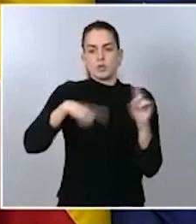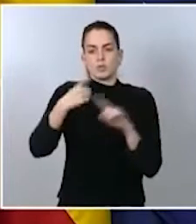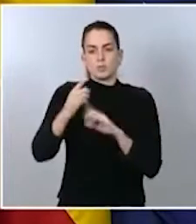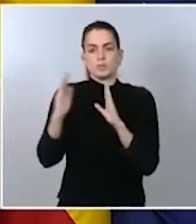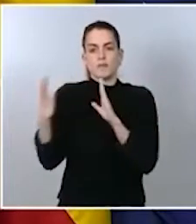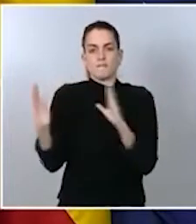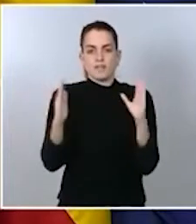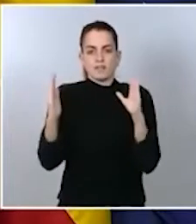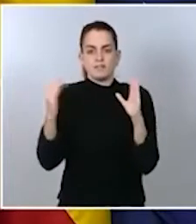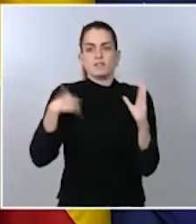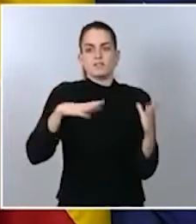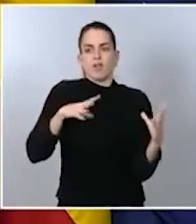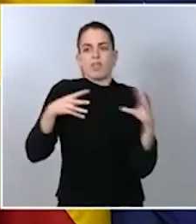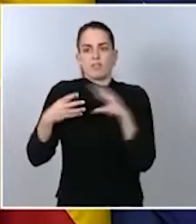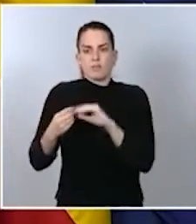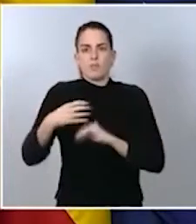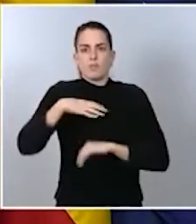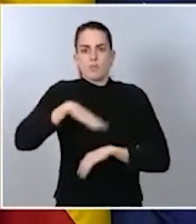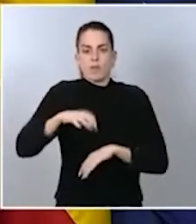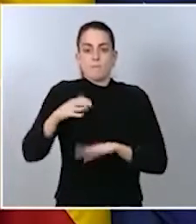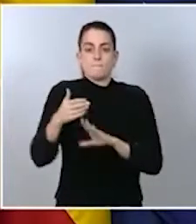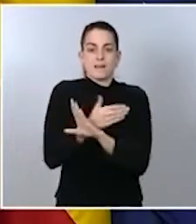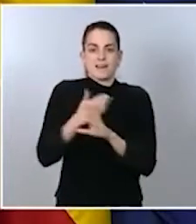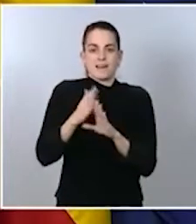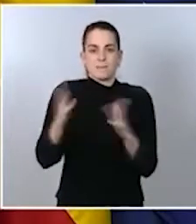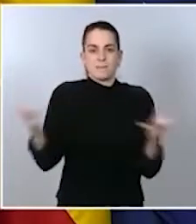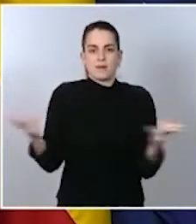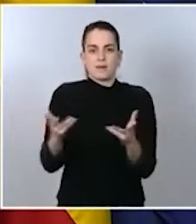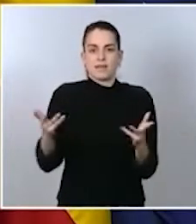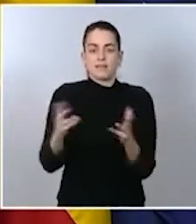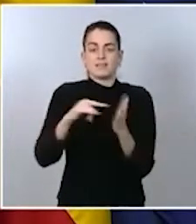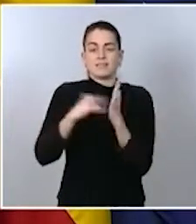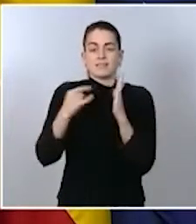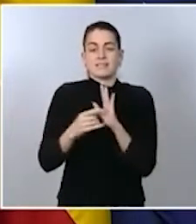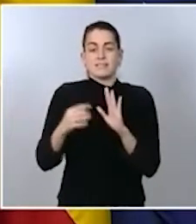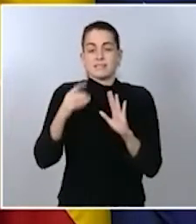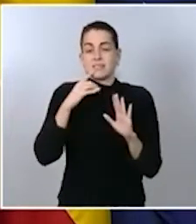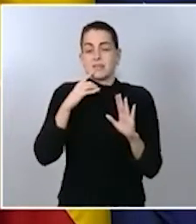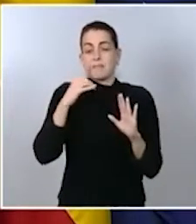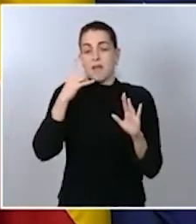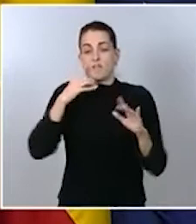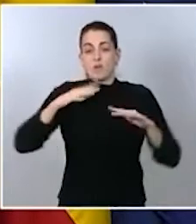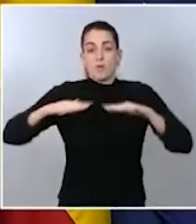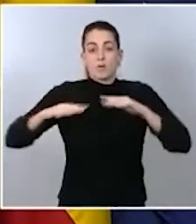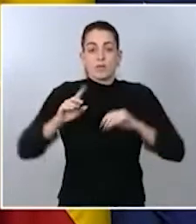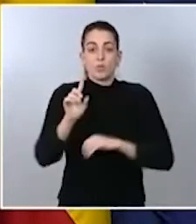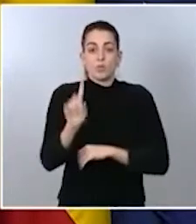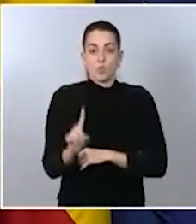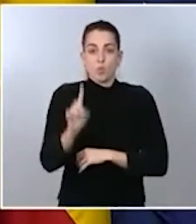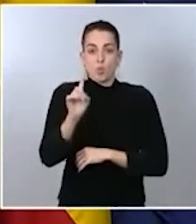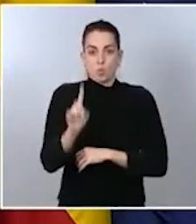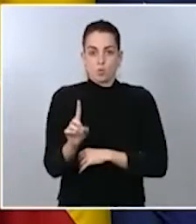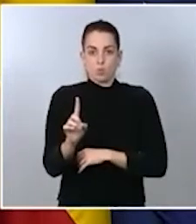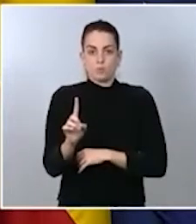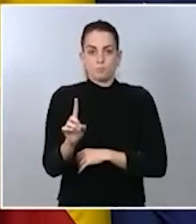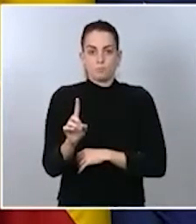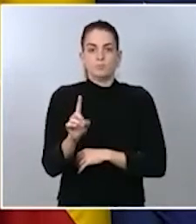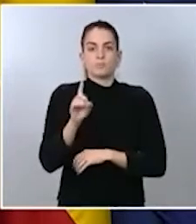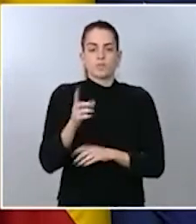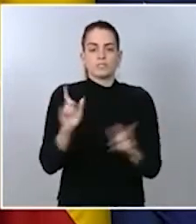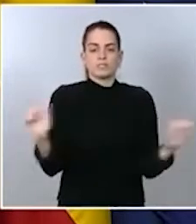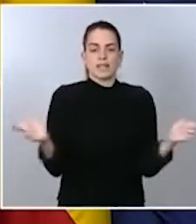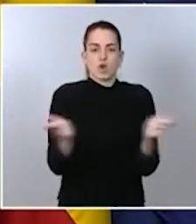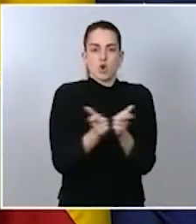de preemergencia el sistema operativo 1 se estableció por disposición del mismo el comité se constituyó el comité